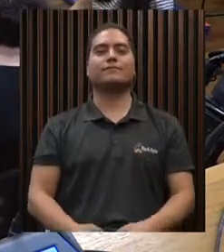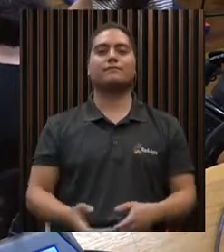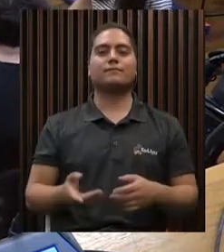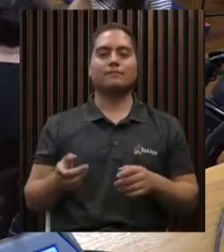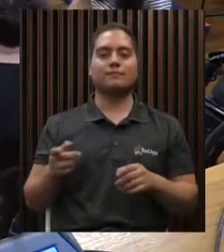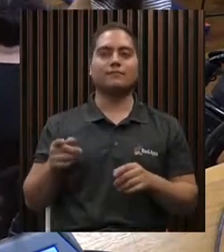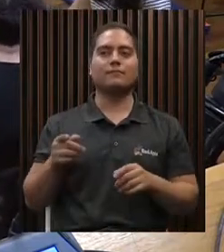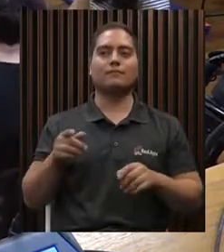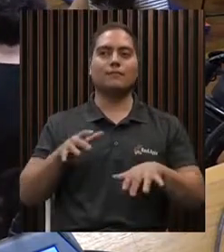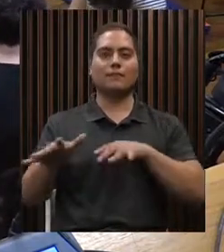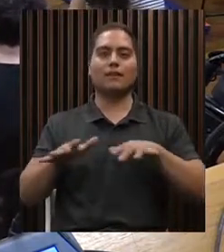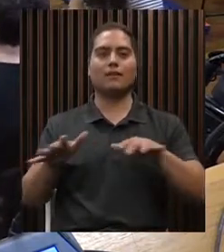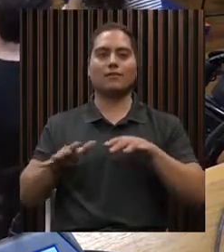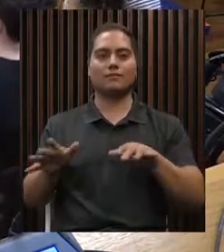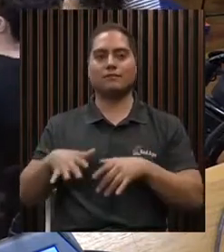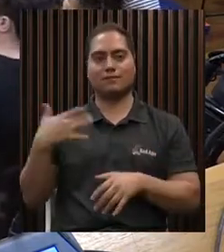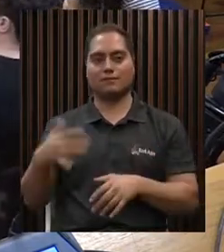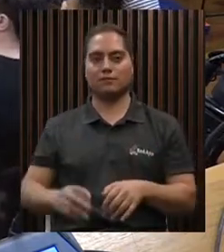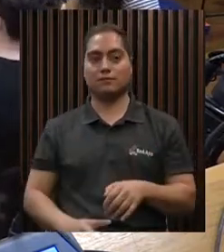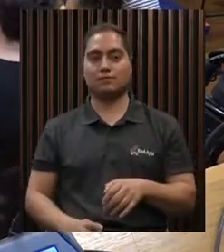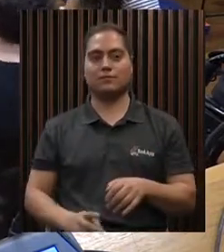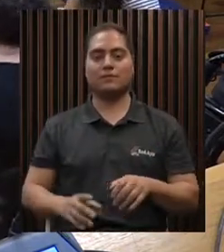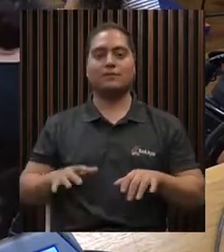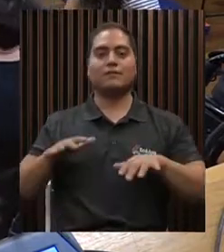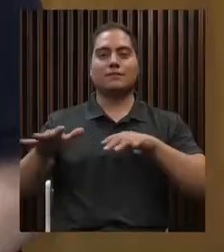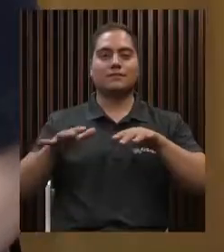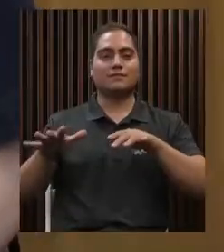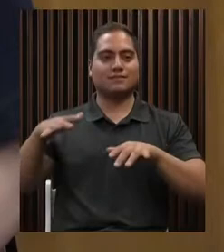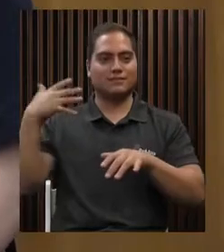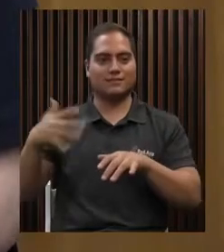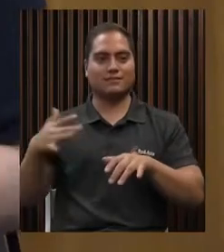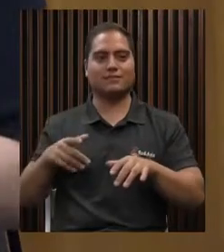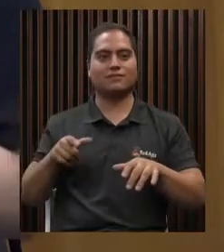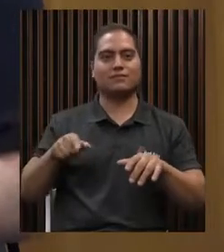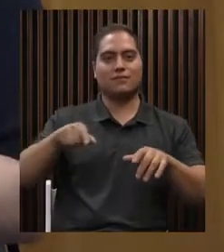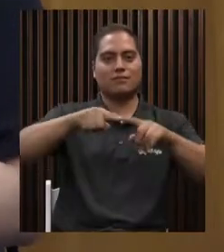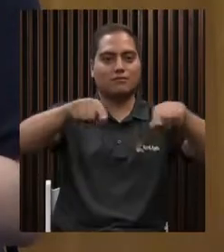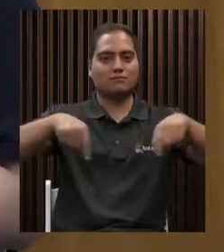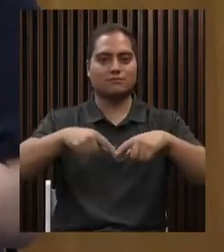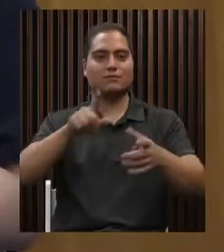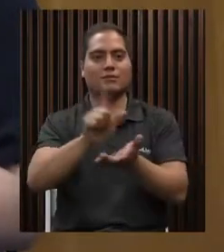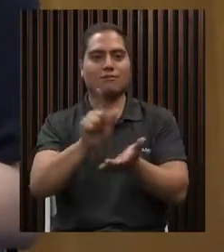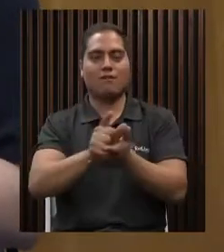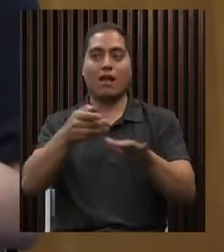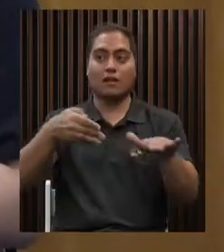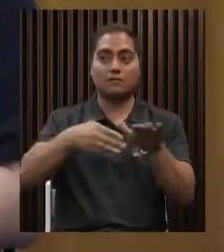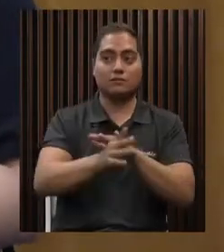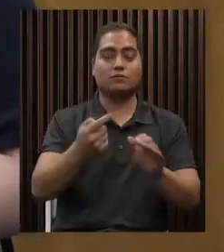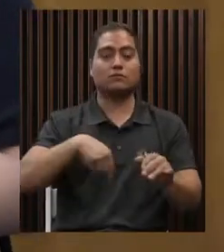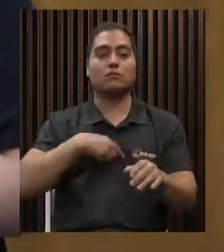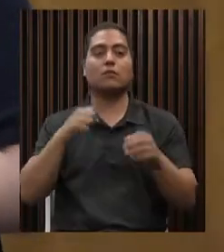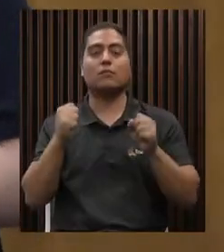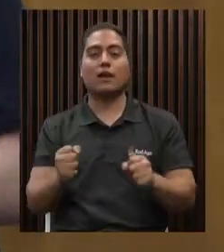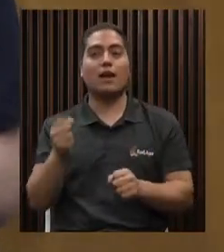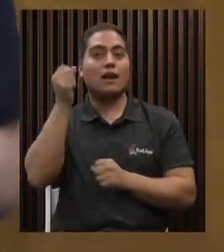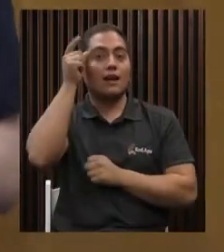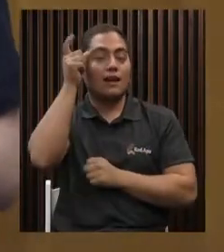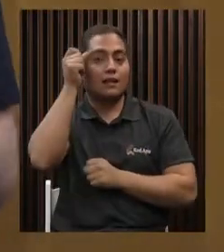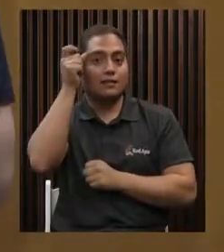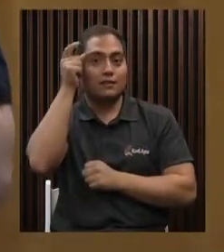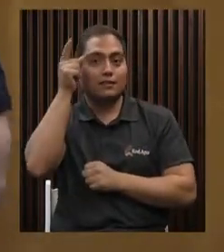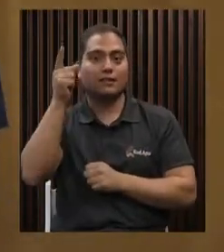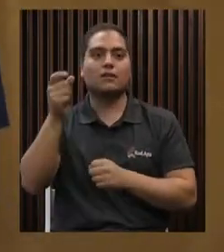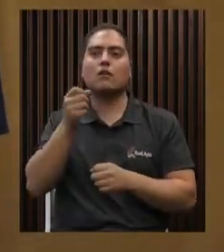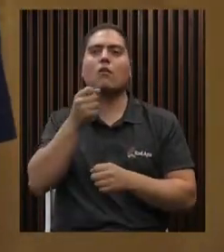Una de las cosas clave para hacer un espacio accesible es poder entender cuáles son o cuáles podrían ser